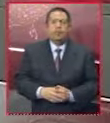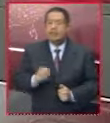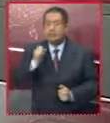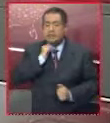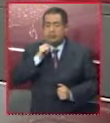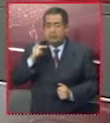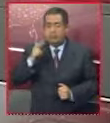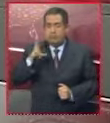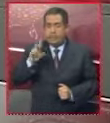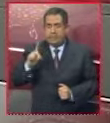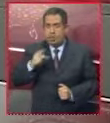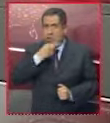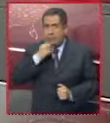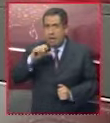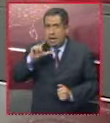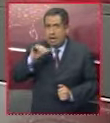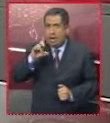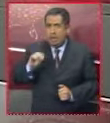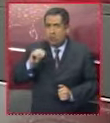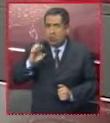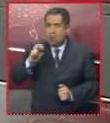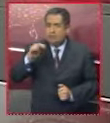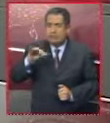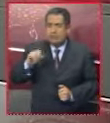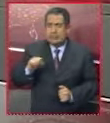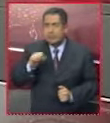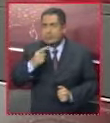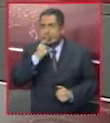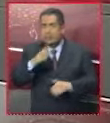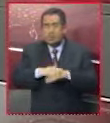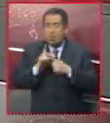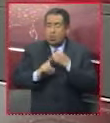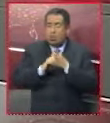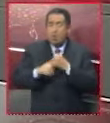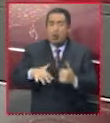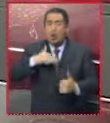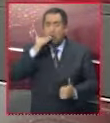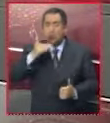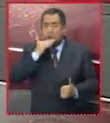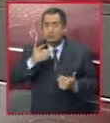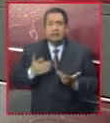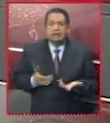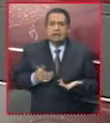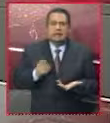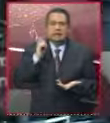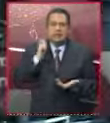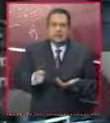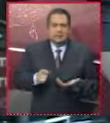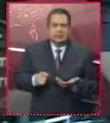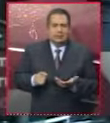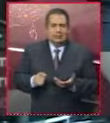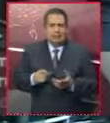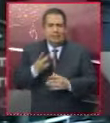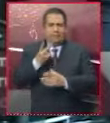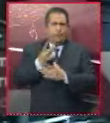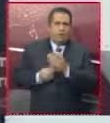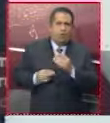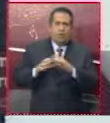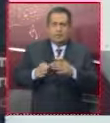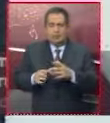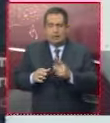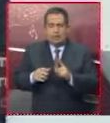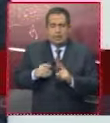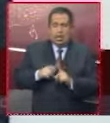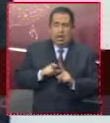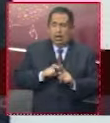del PRD, Alejandro Encina Rodríguez, dijo que el problema de la corrupción no está únicamente como un binomio entre lo que se corrompe